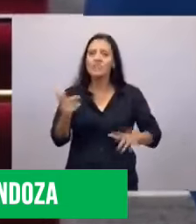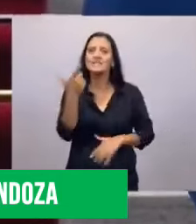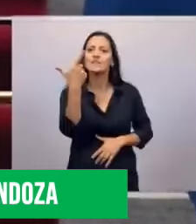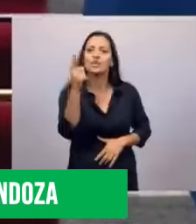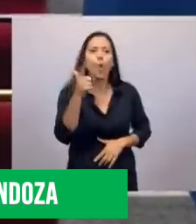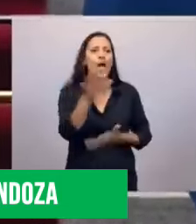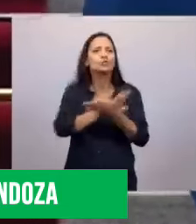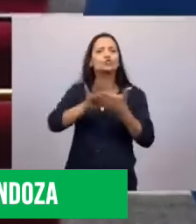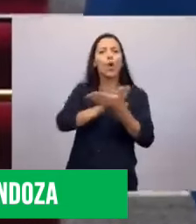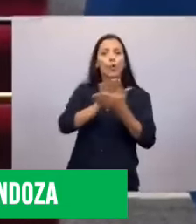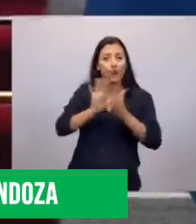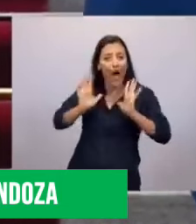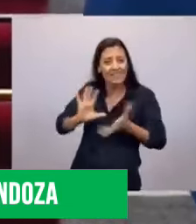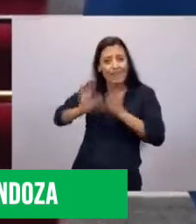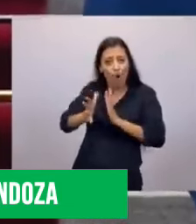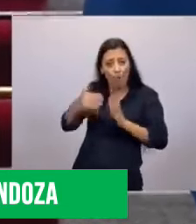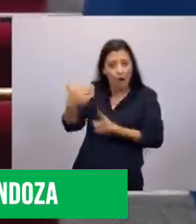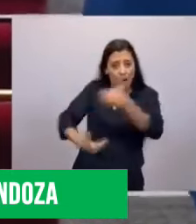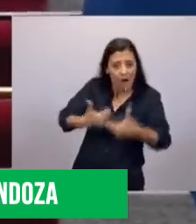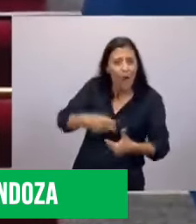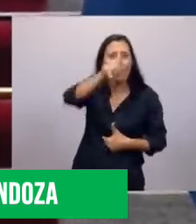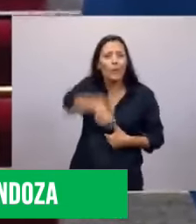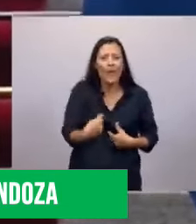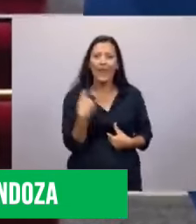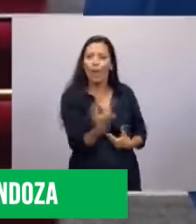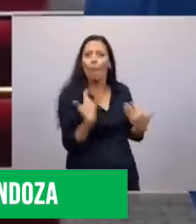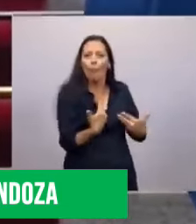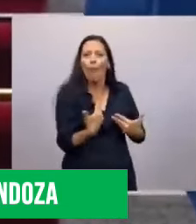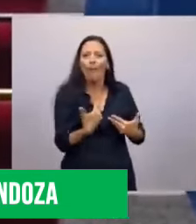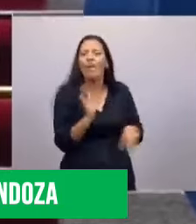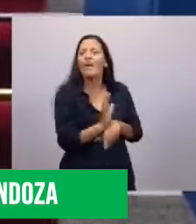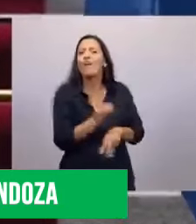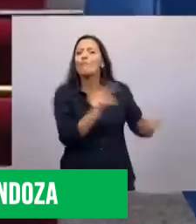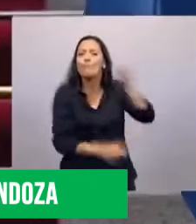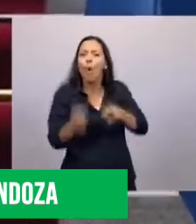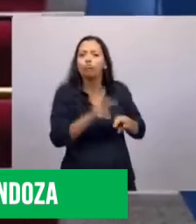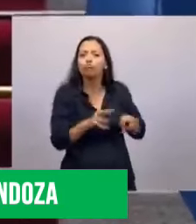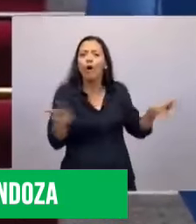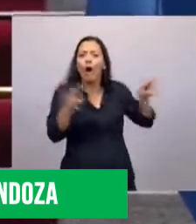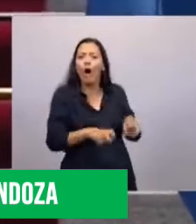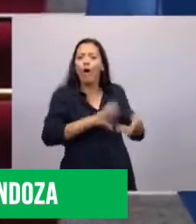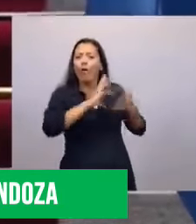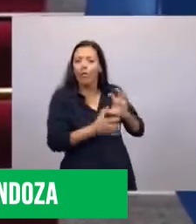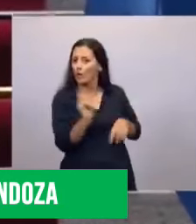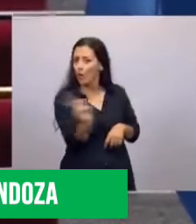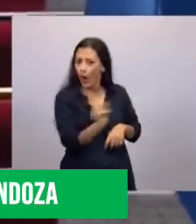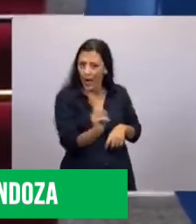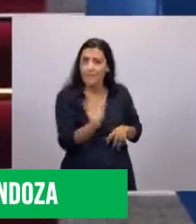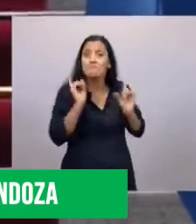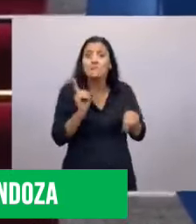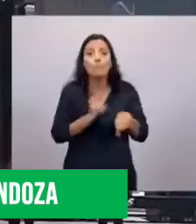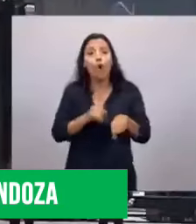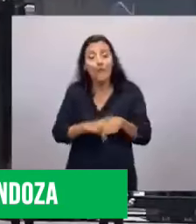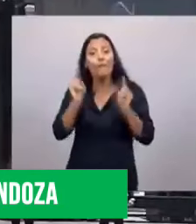participante. Y creo que hasta en términos geográficos nosotros tenemos una capital donde se concentran las decisiones y donde hay mucha